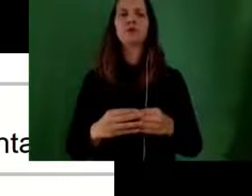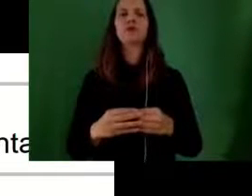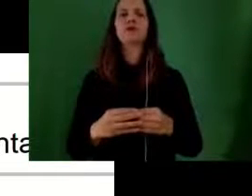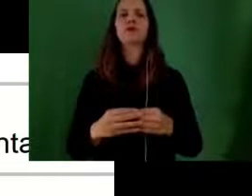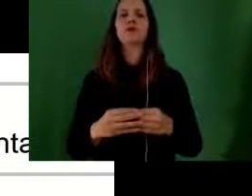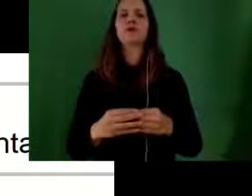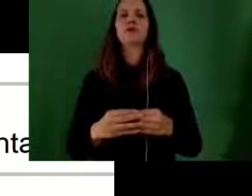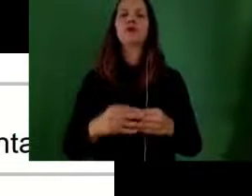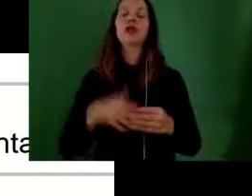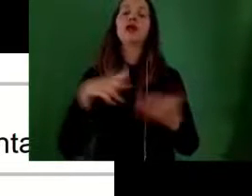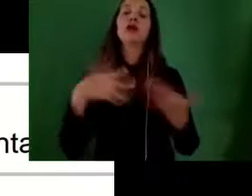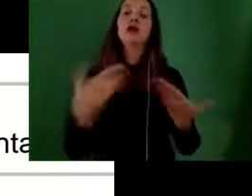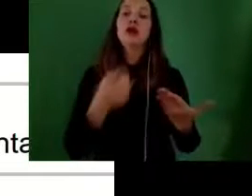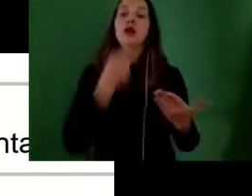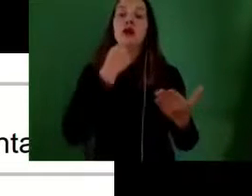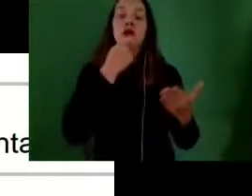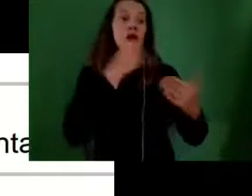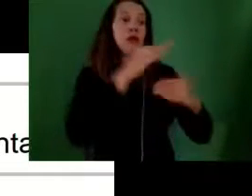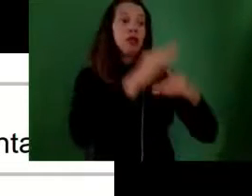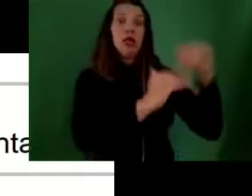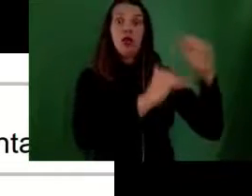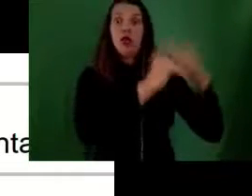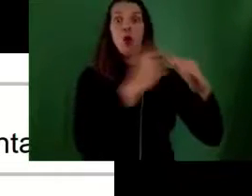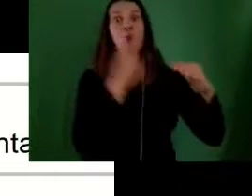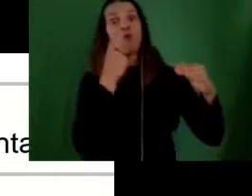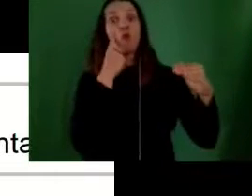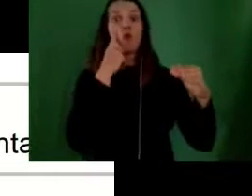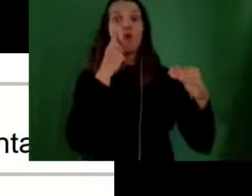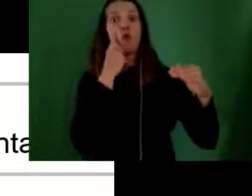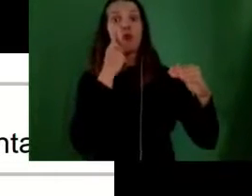municipales de ahora y en adelante y para siempre.